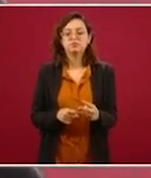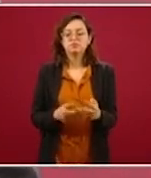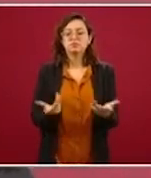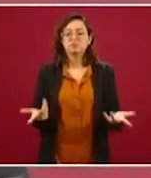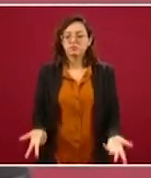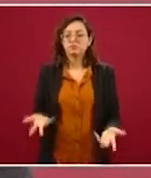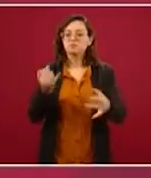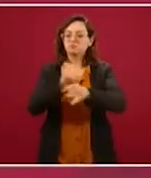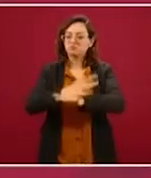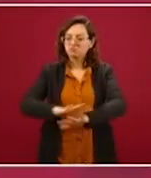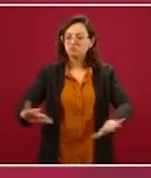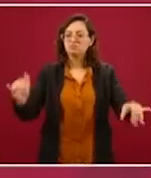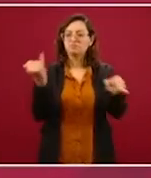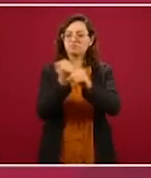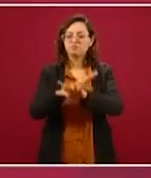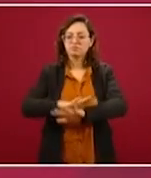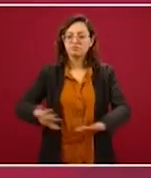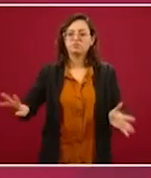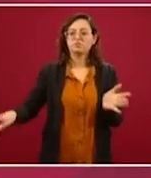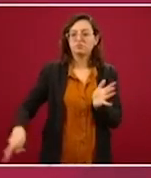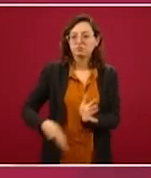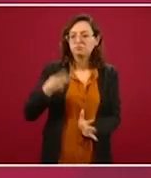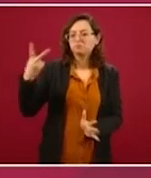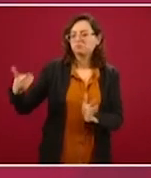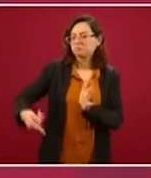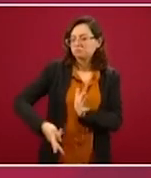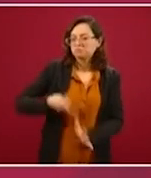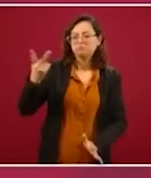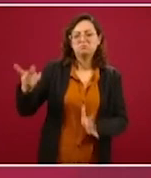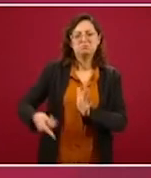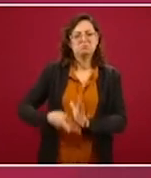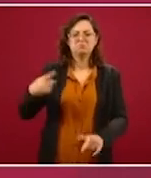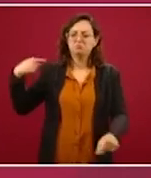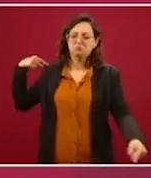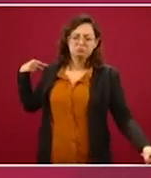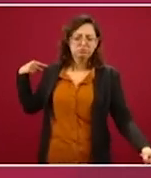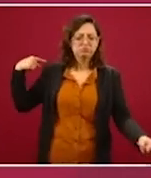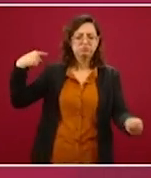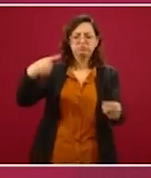constantemente informando, como lo hemos venido haciendo.